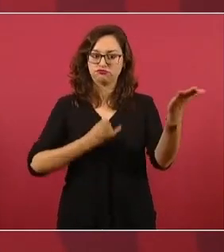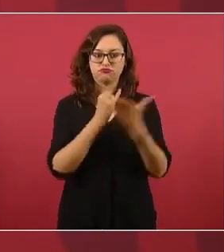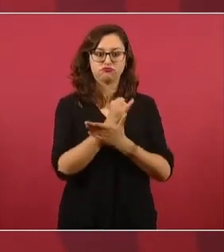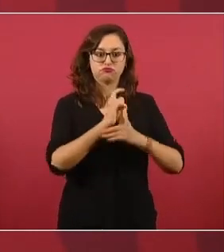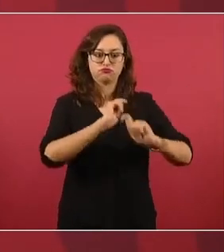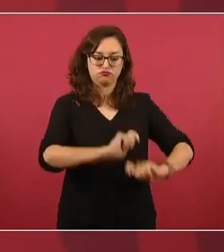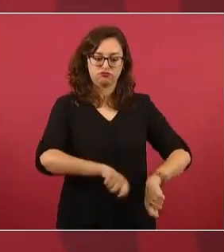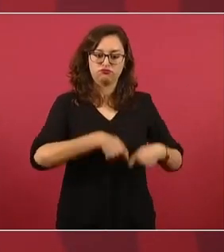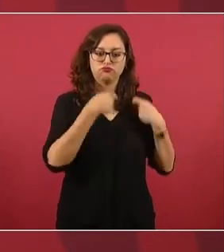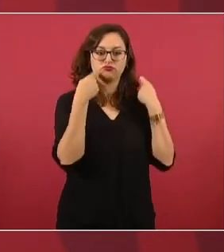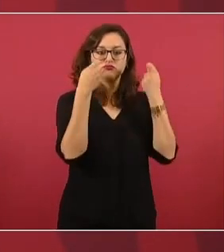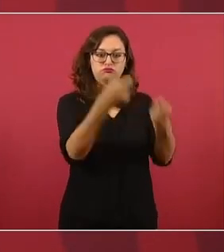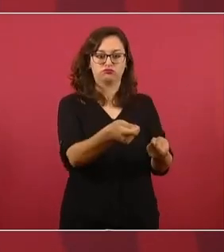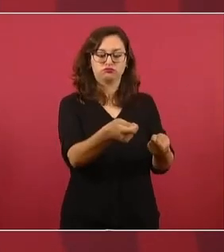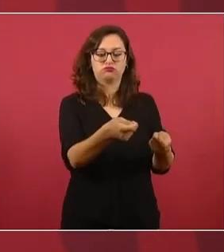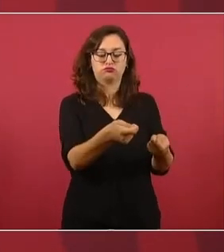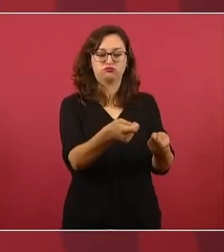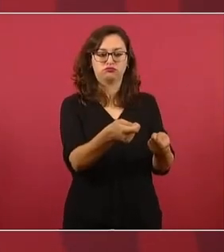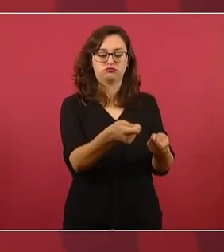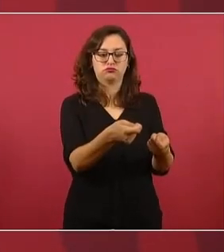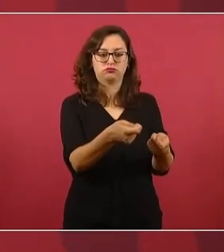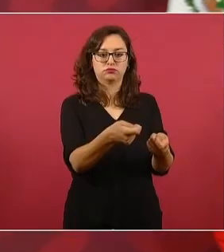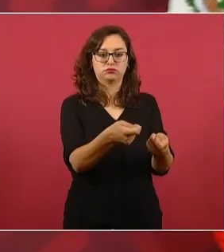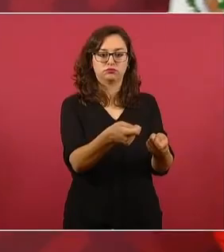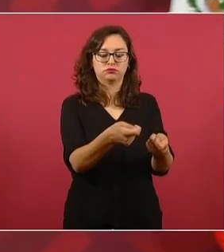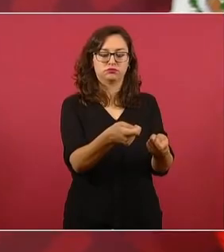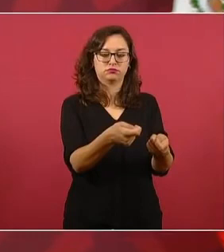se entregan una resolución